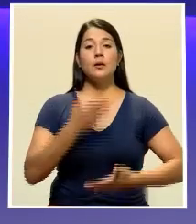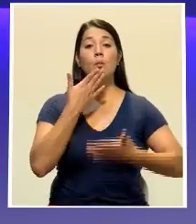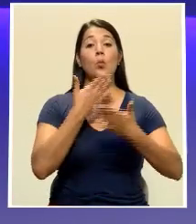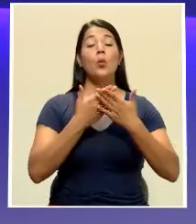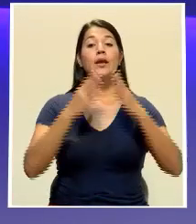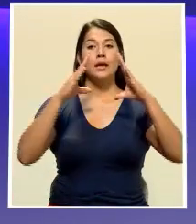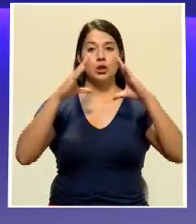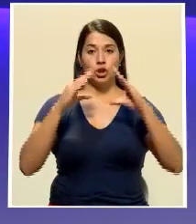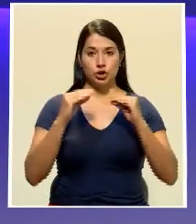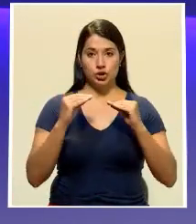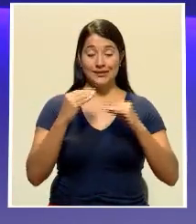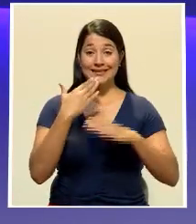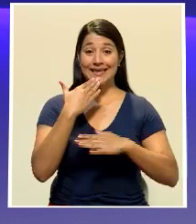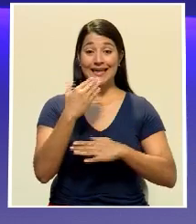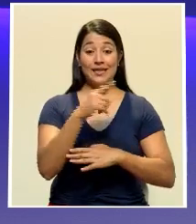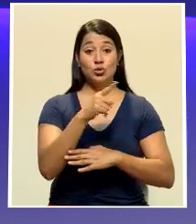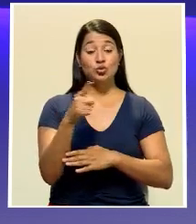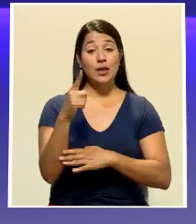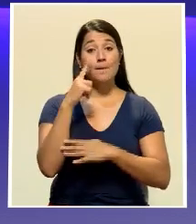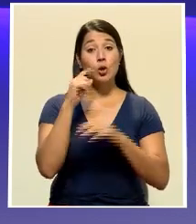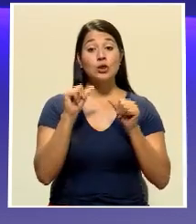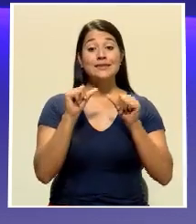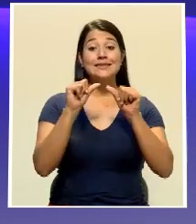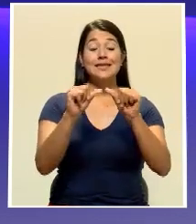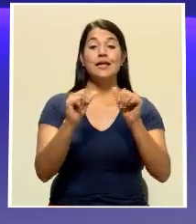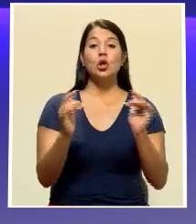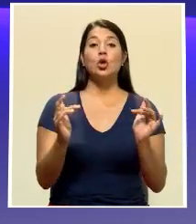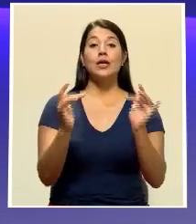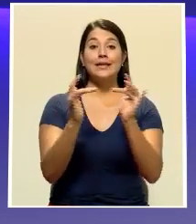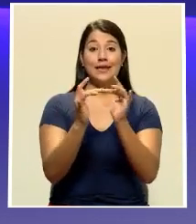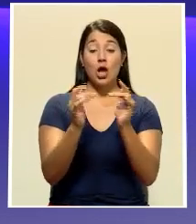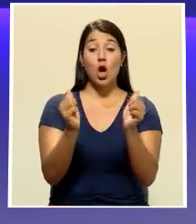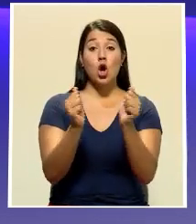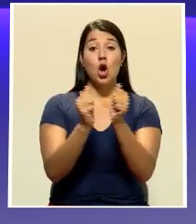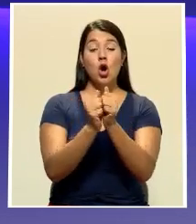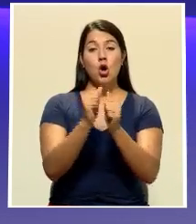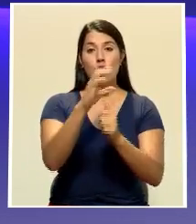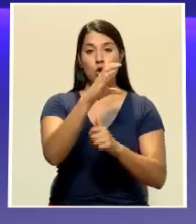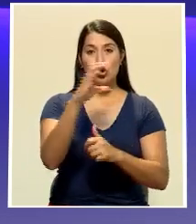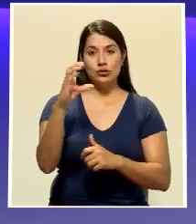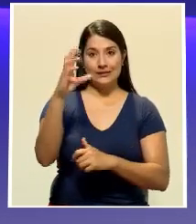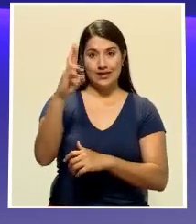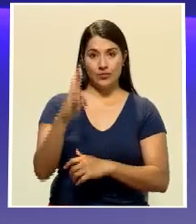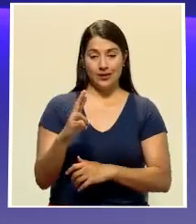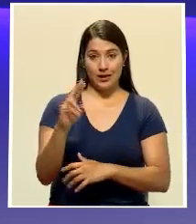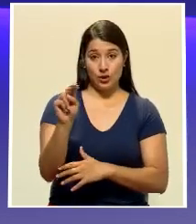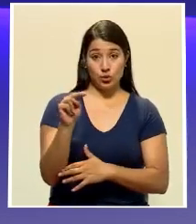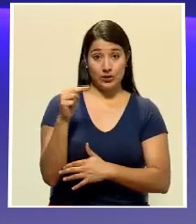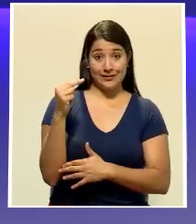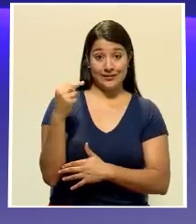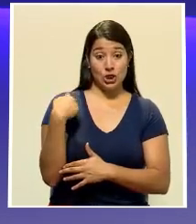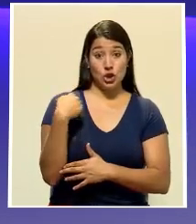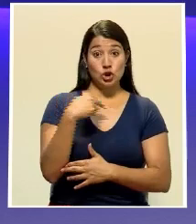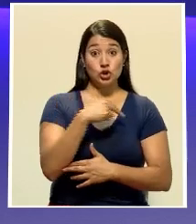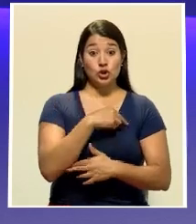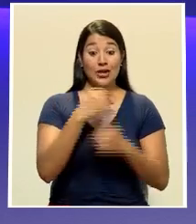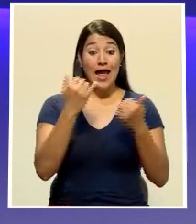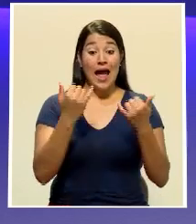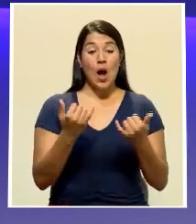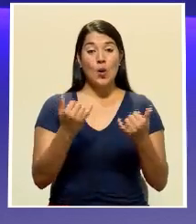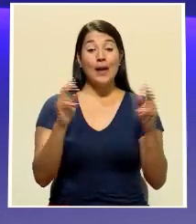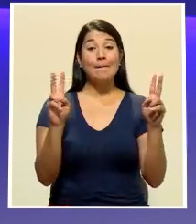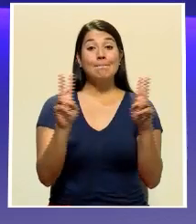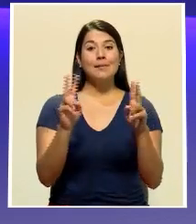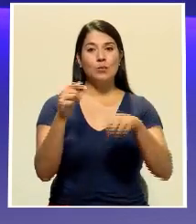Buenas noches, gracias por continuar conectados a la señal de Costa Rica Noticias. Estamos en